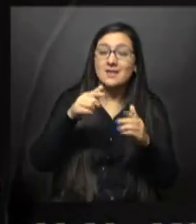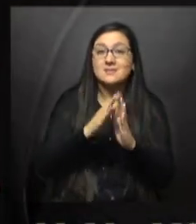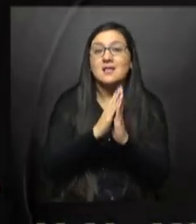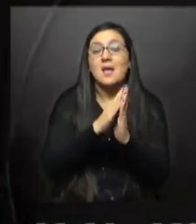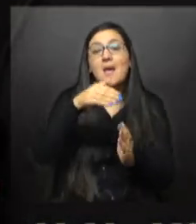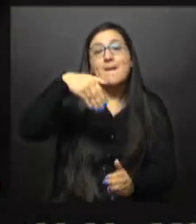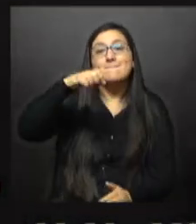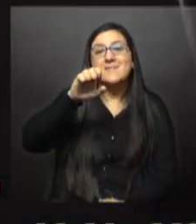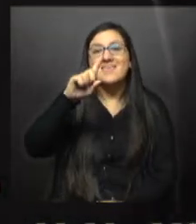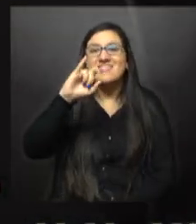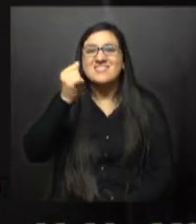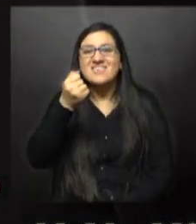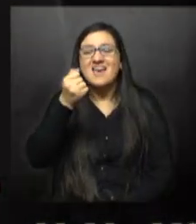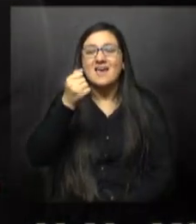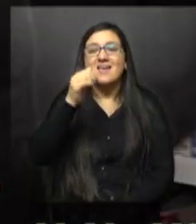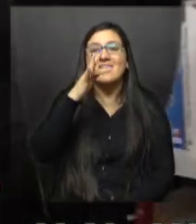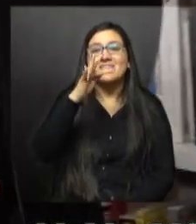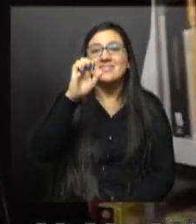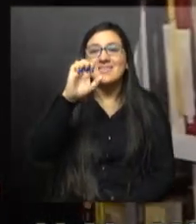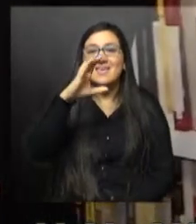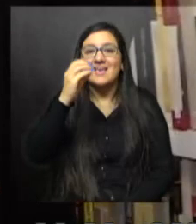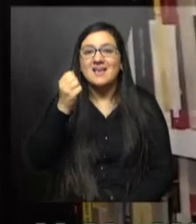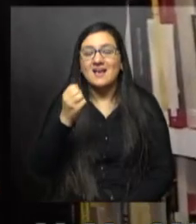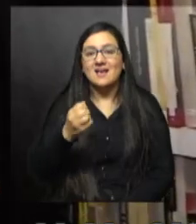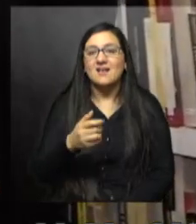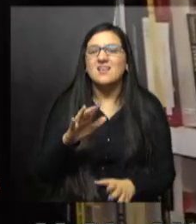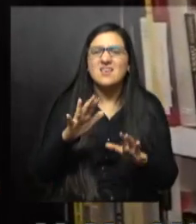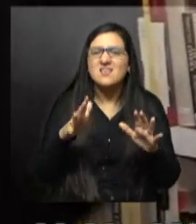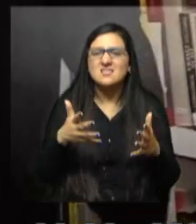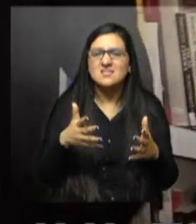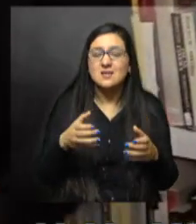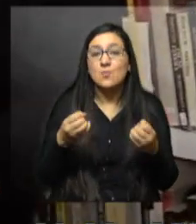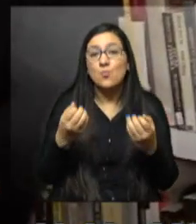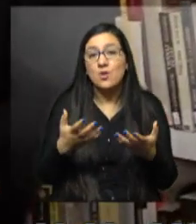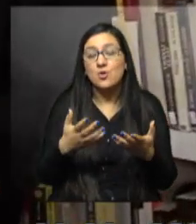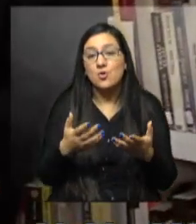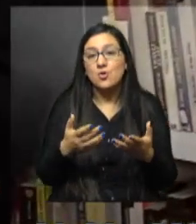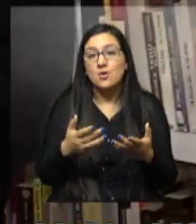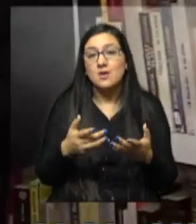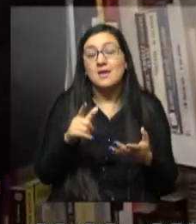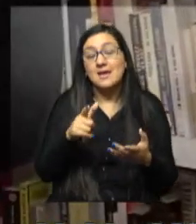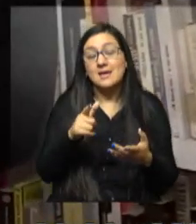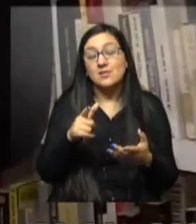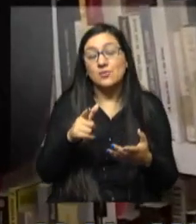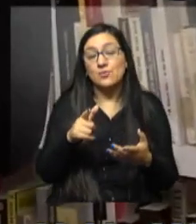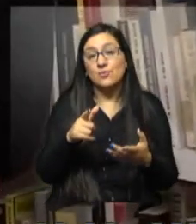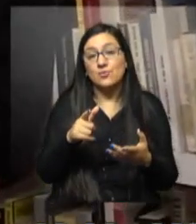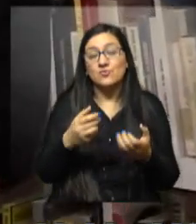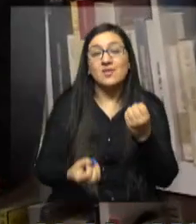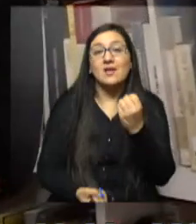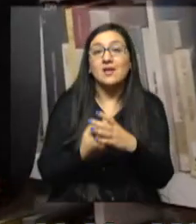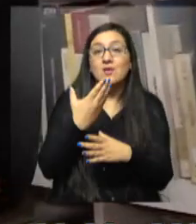pero para iniciar, ¿qué es una mediateca? ¿Qué pueden encontrarse aquí? Bueno, la Mediateca Ronald Mercer, la mediateca se